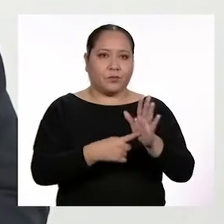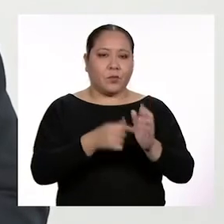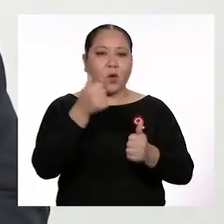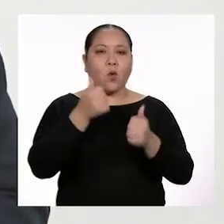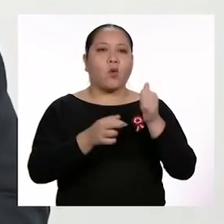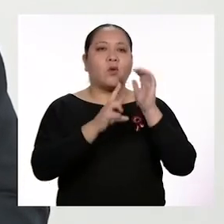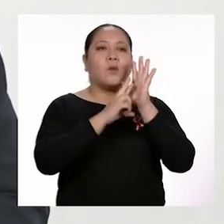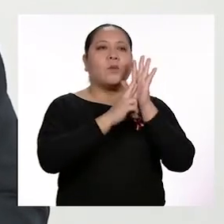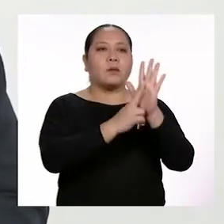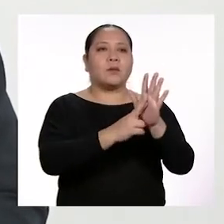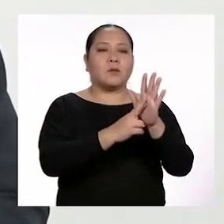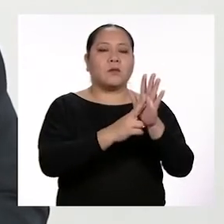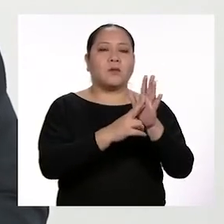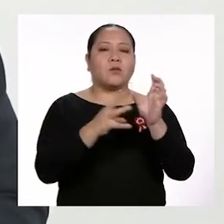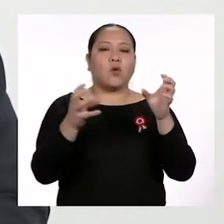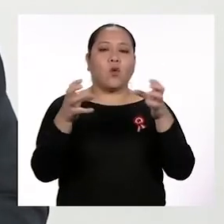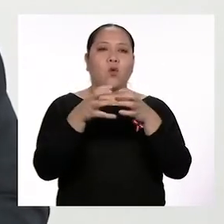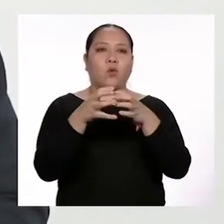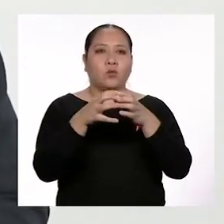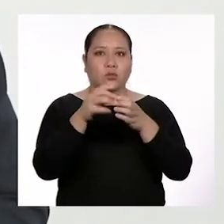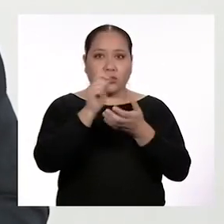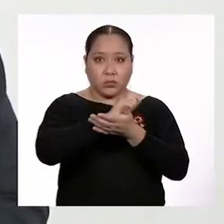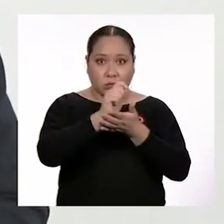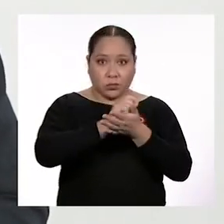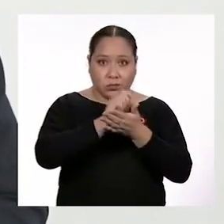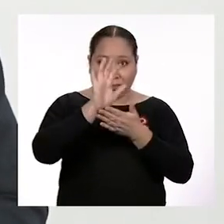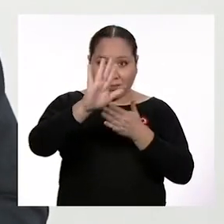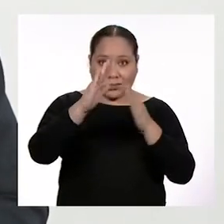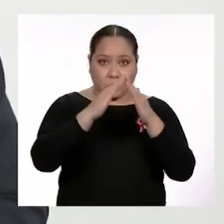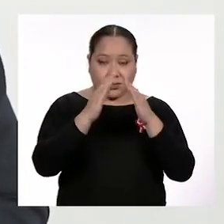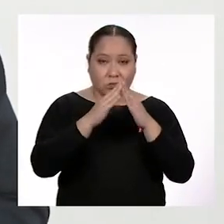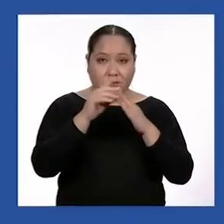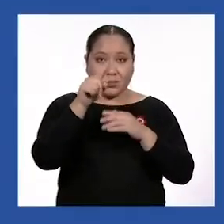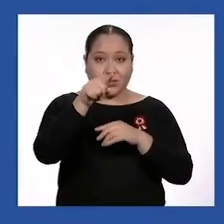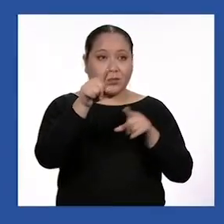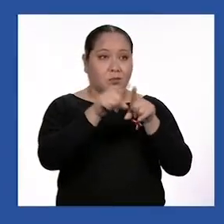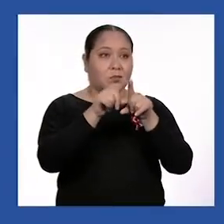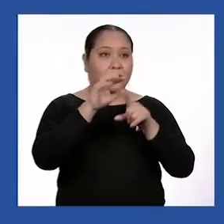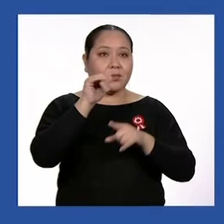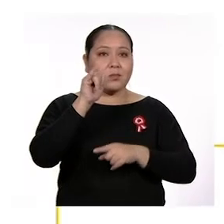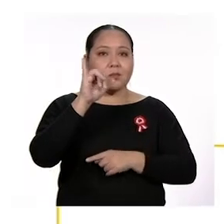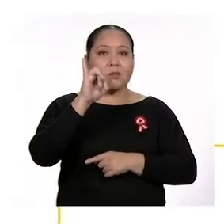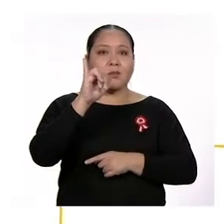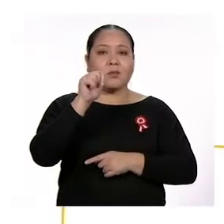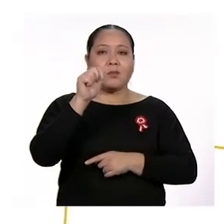su representación conjuntista. Tomen nota de esto en casa y tú también, Yaremis.